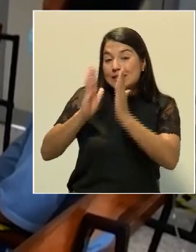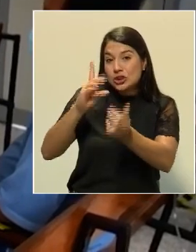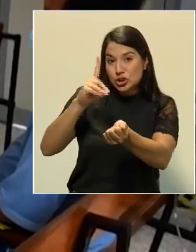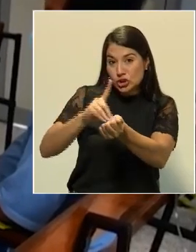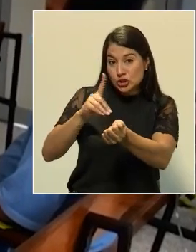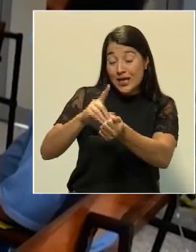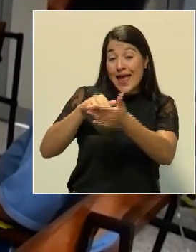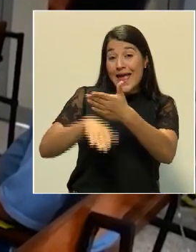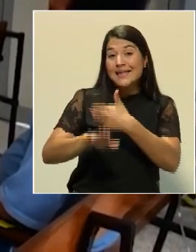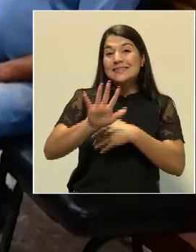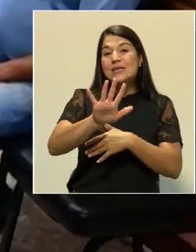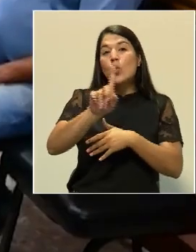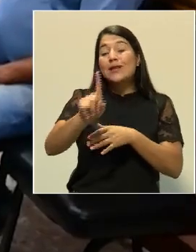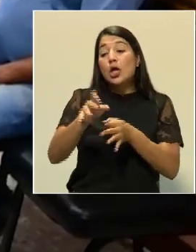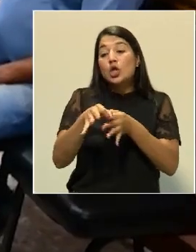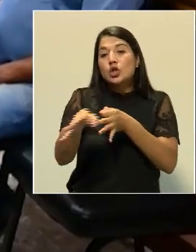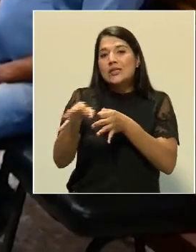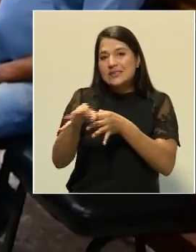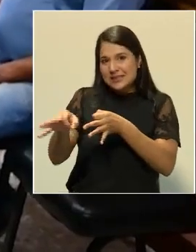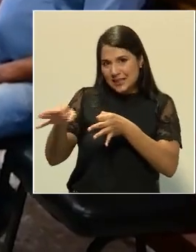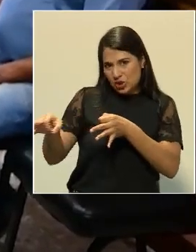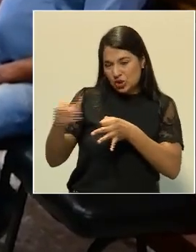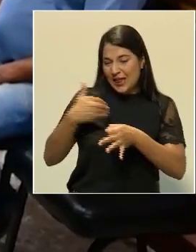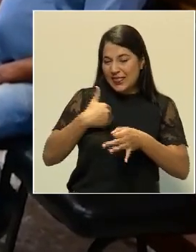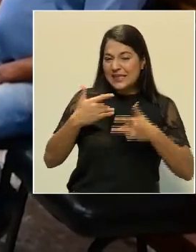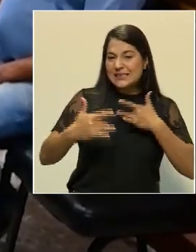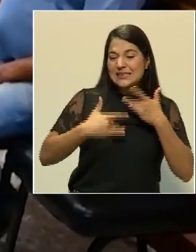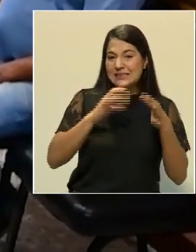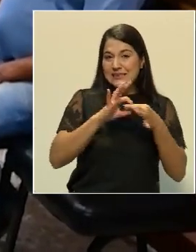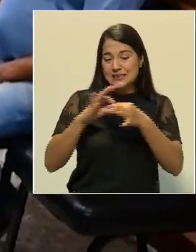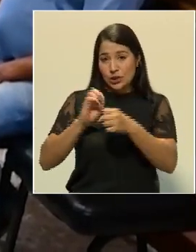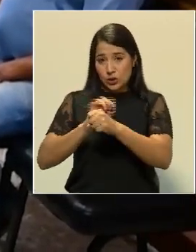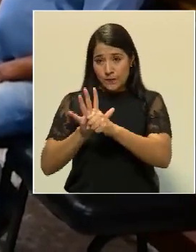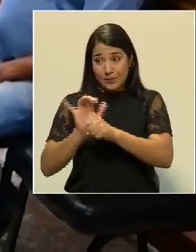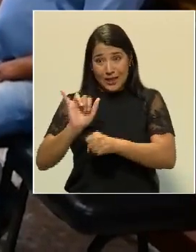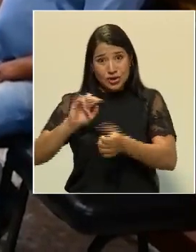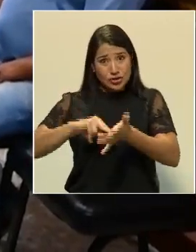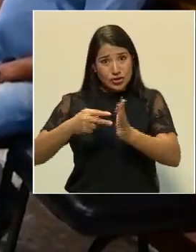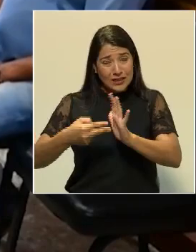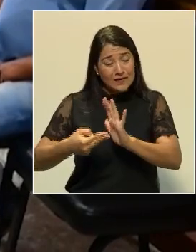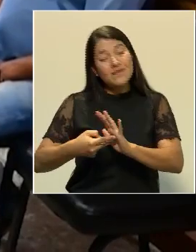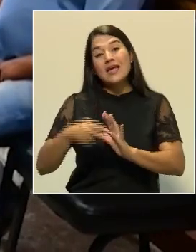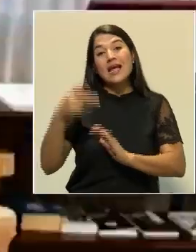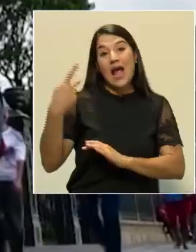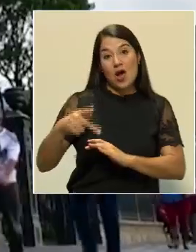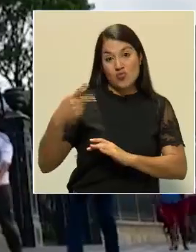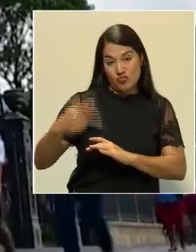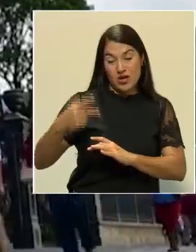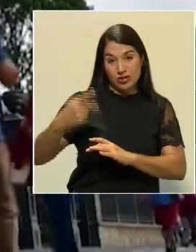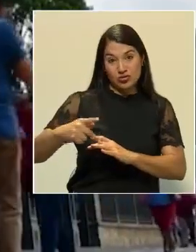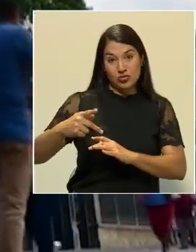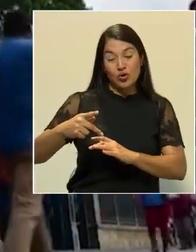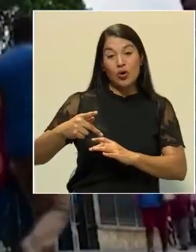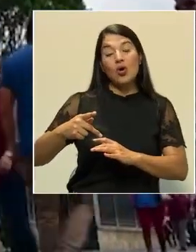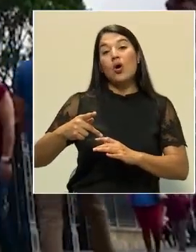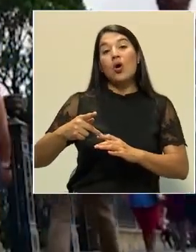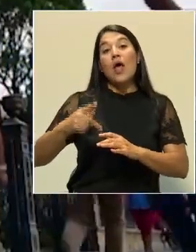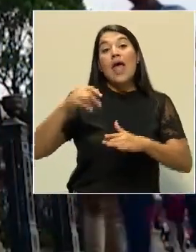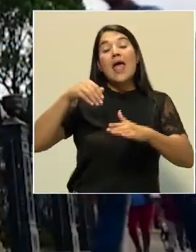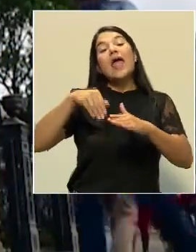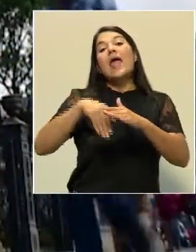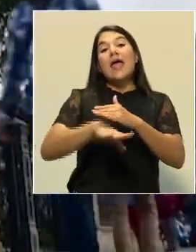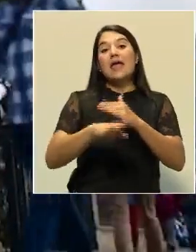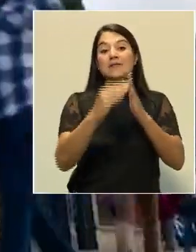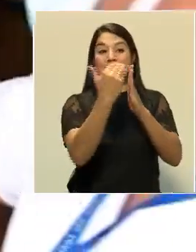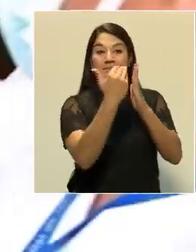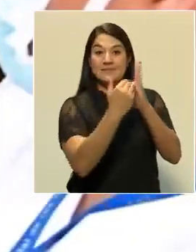26 cantones de nuestro país. Esto representa un alto riesgo en la escala de las alertas sindrómicas definidas por la Caja